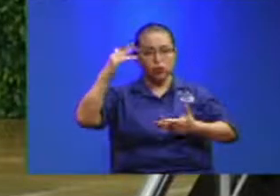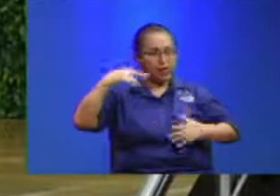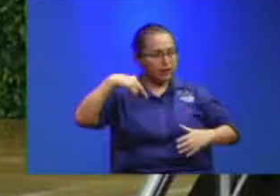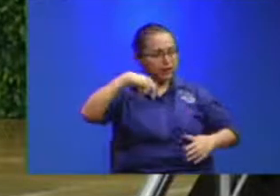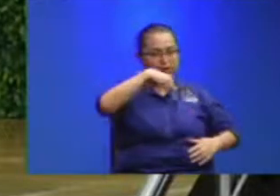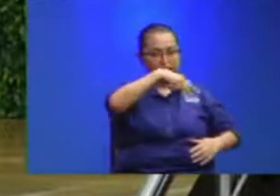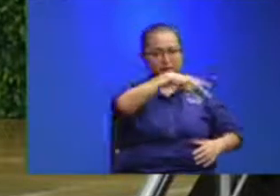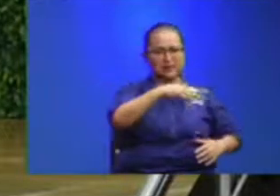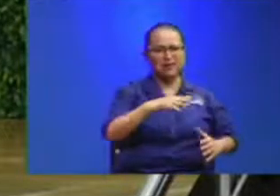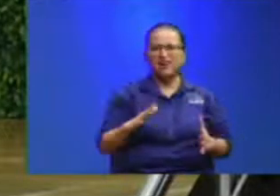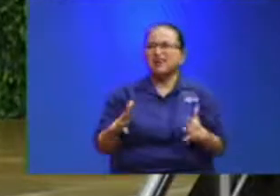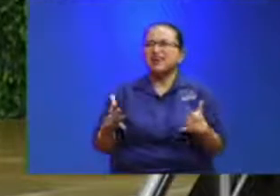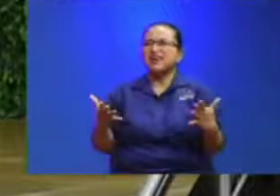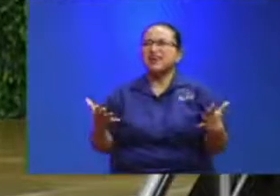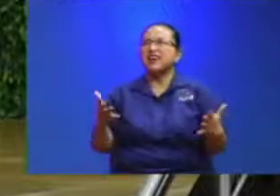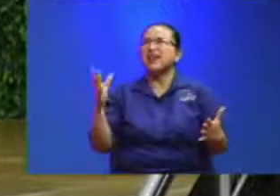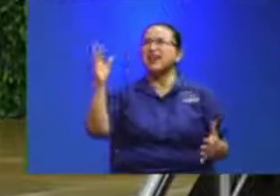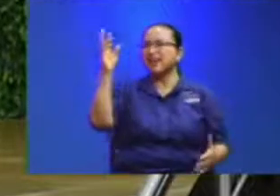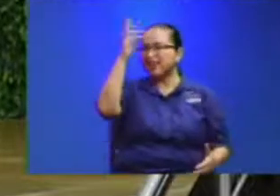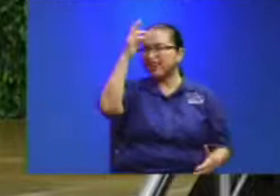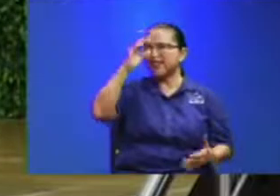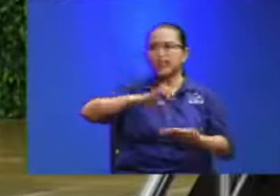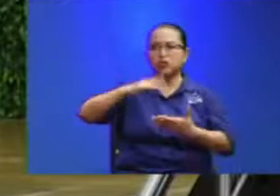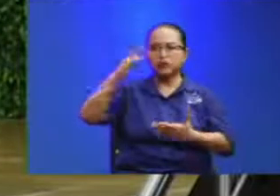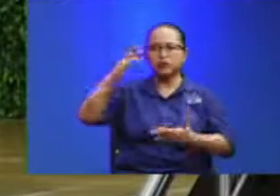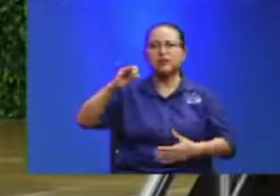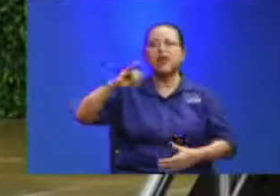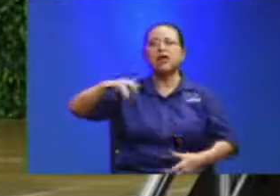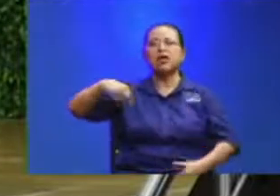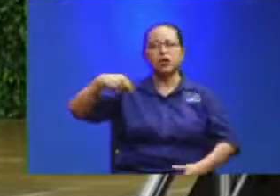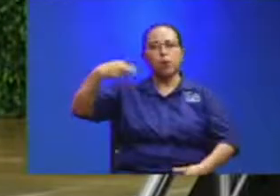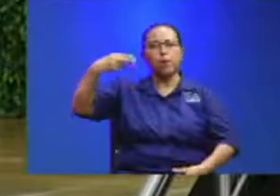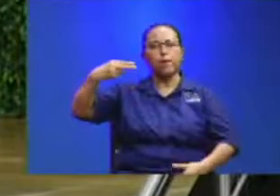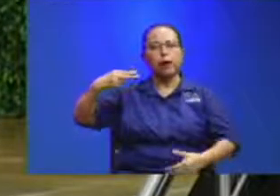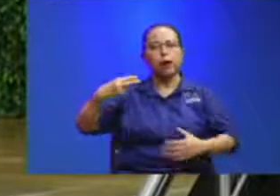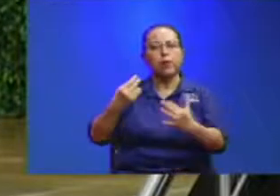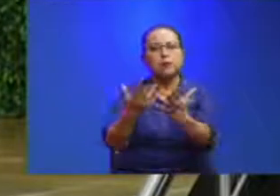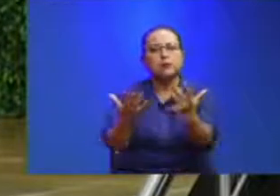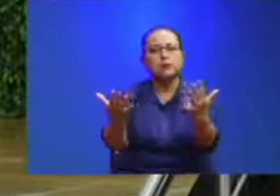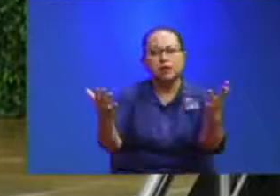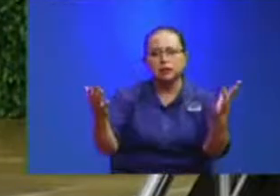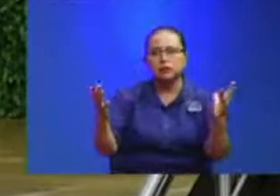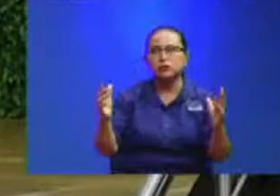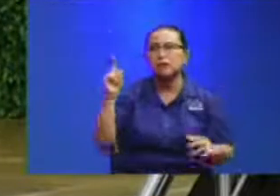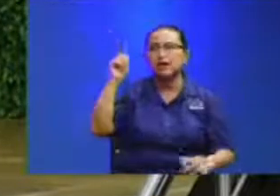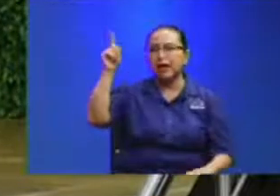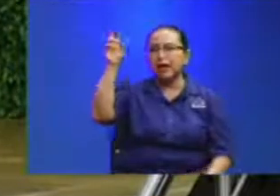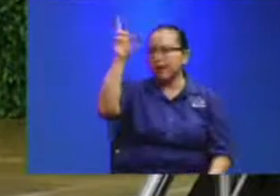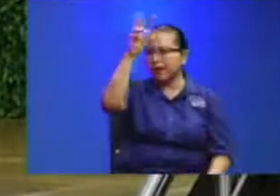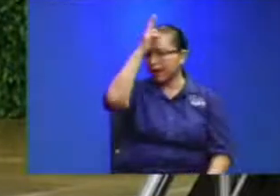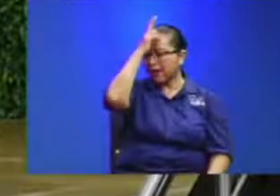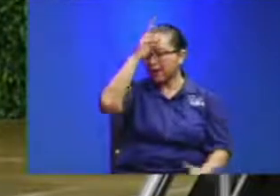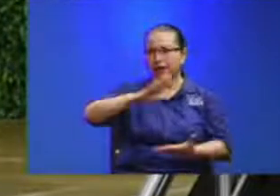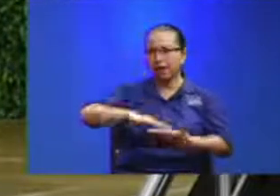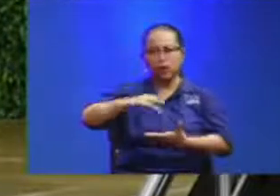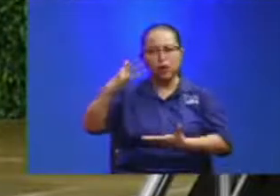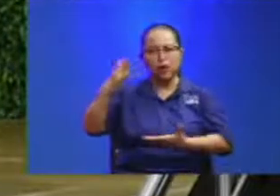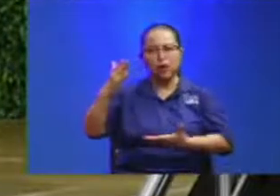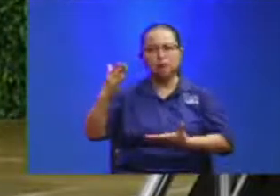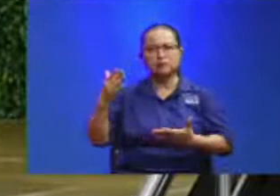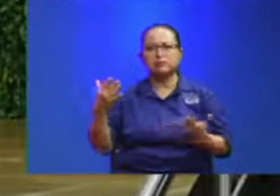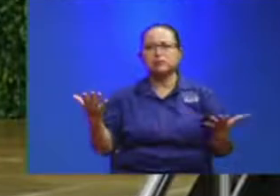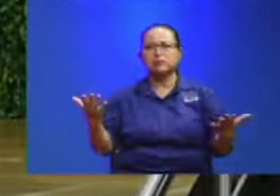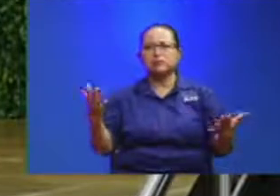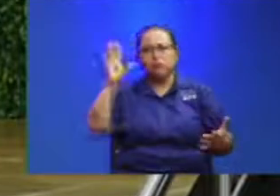el rey de la gloria jehová de los ejércitos él es el rey de la gloria pero y quiénes son las puertas porque lo dice